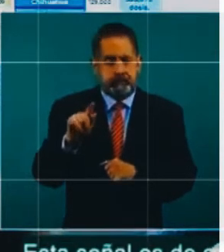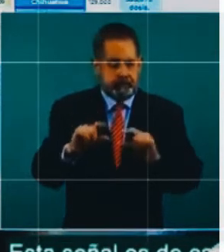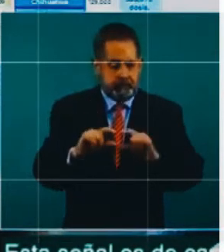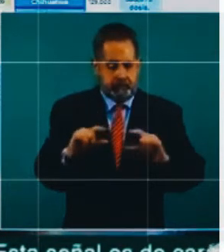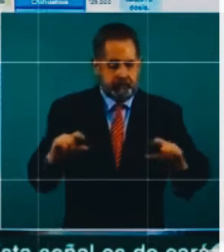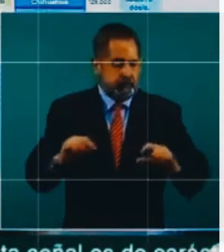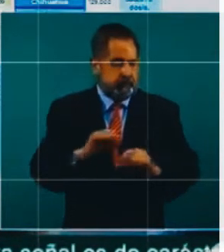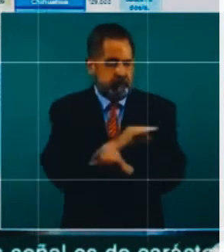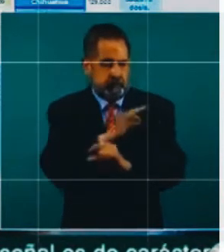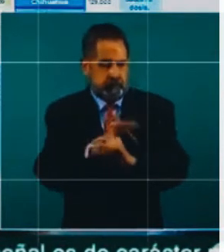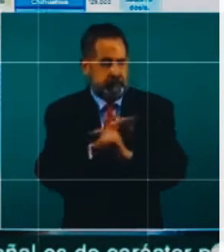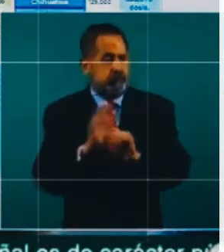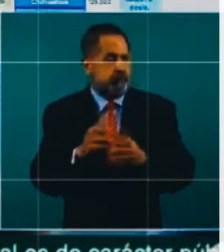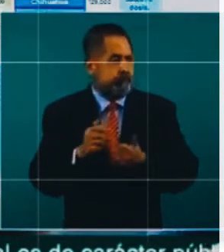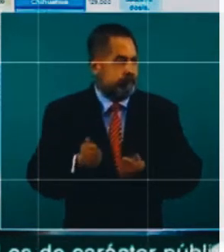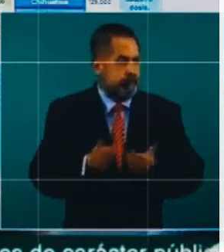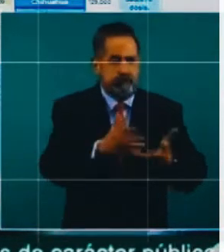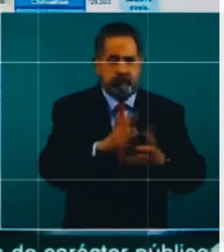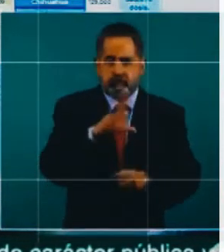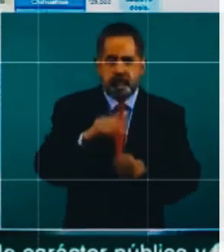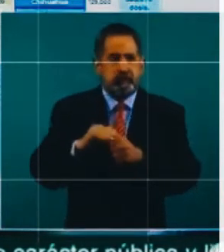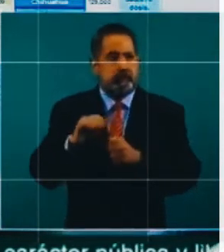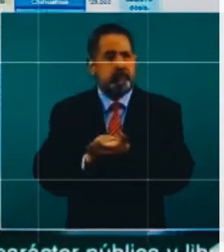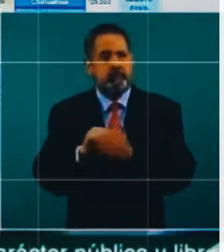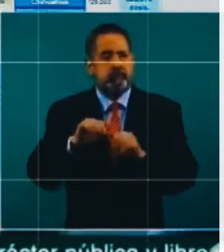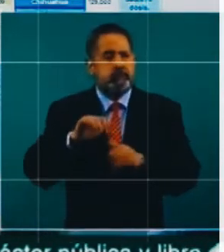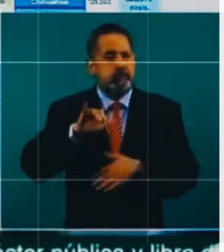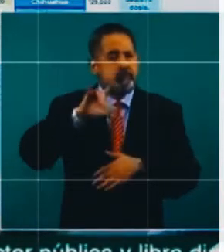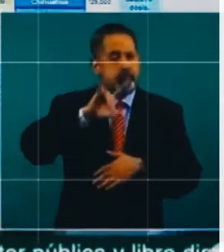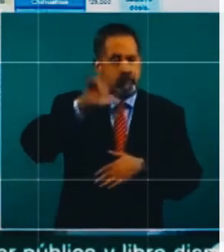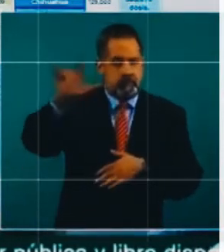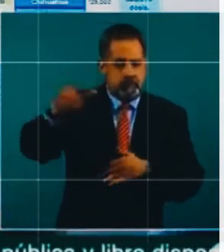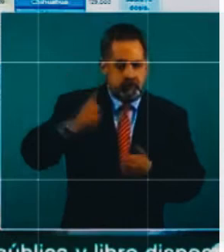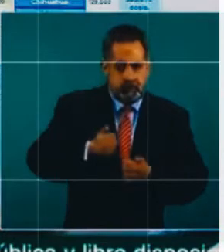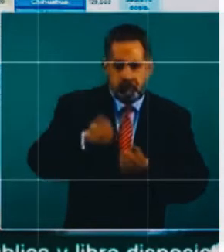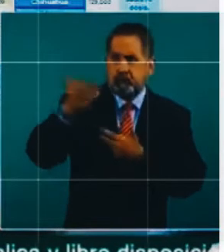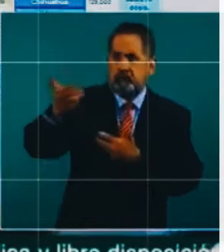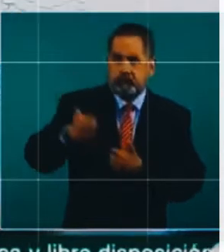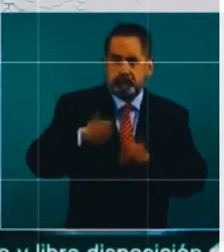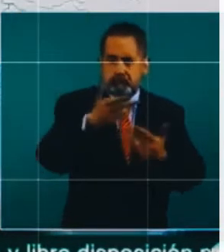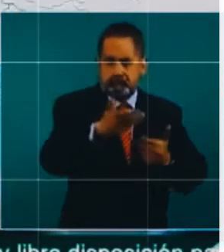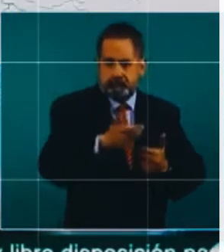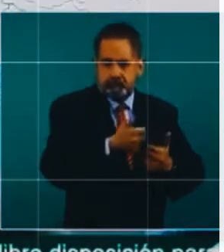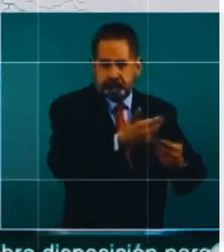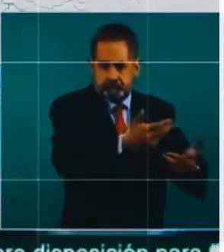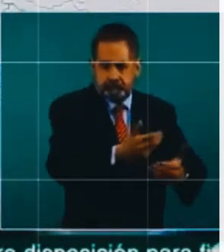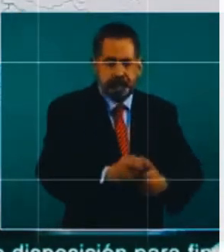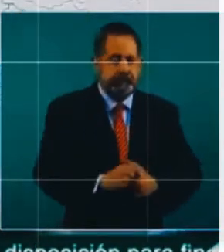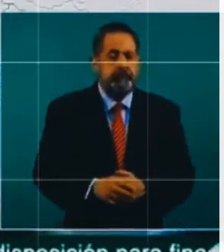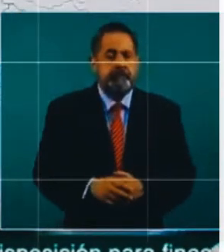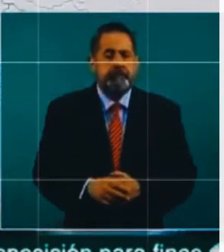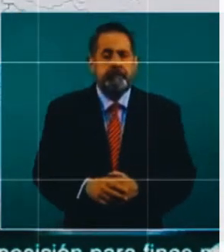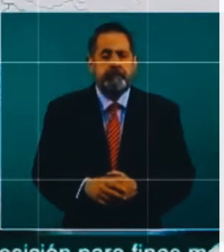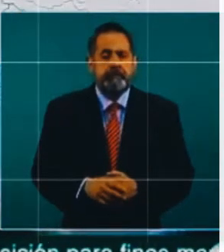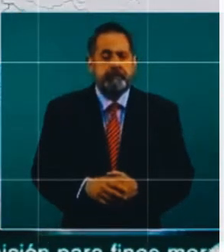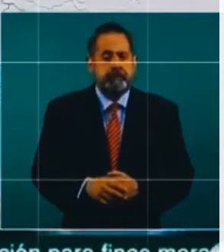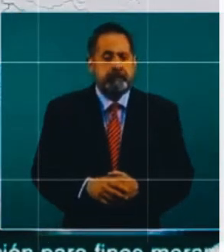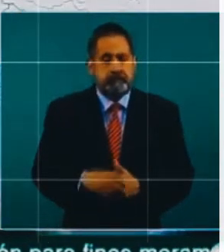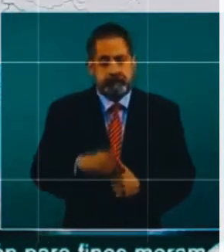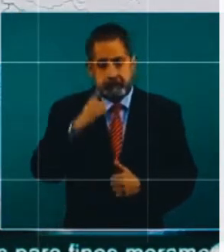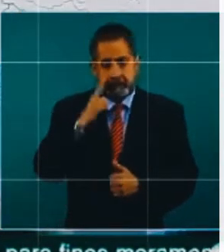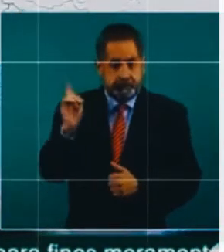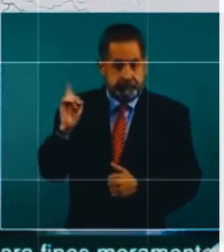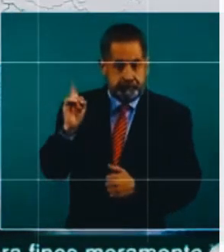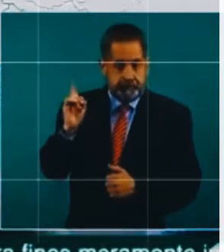535.670 dosis distribuidas por aire el día domingo. Adelante, por favor. Estas son